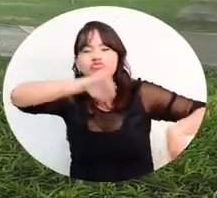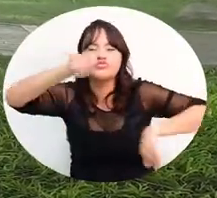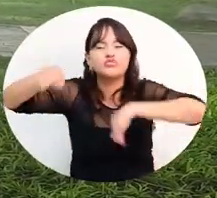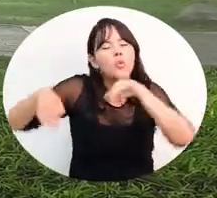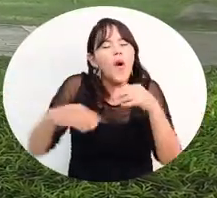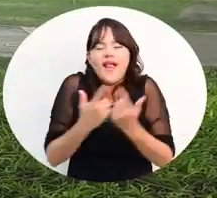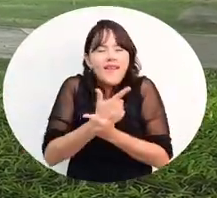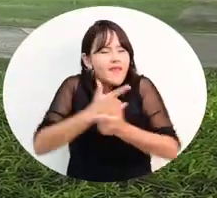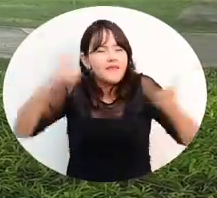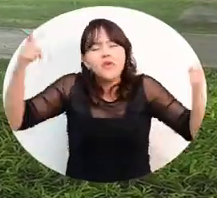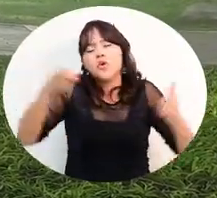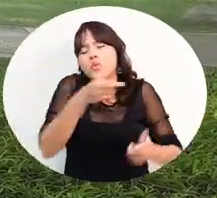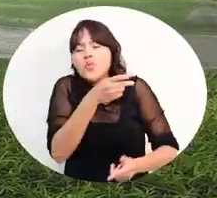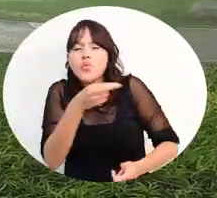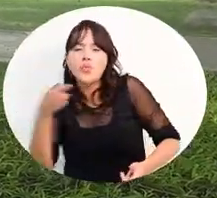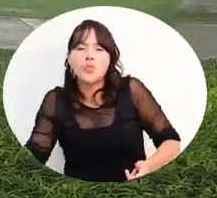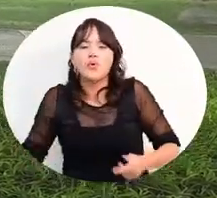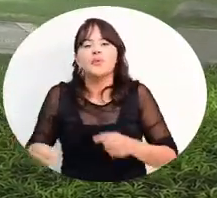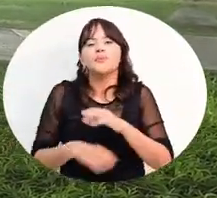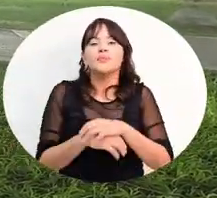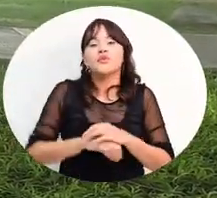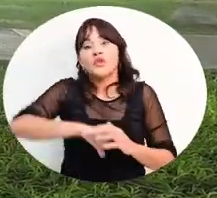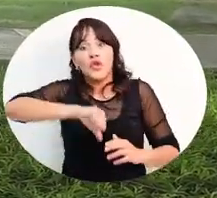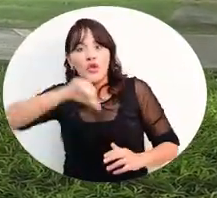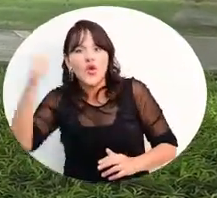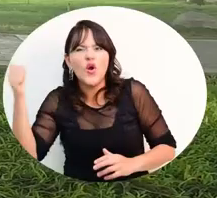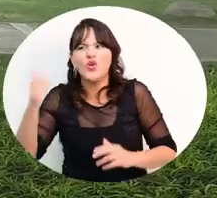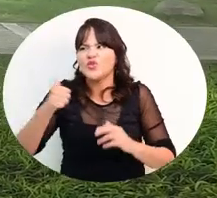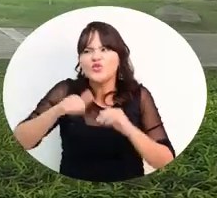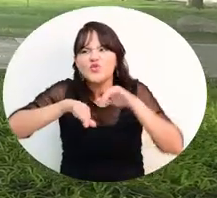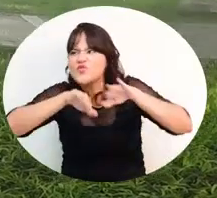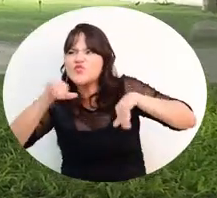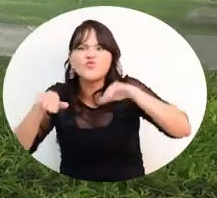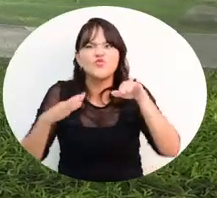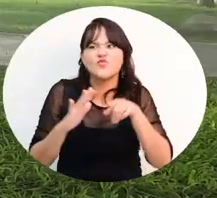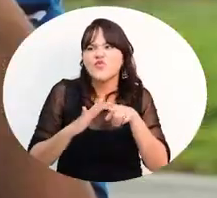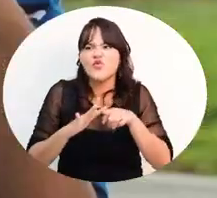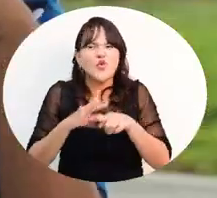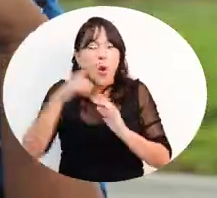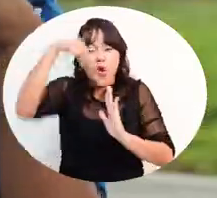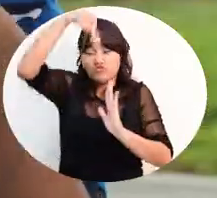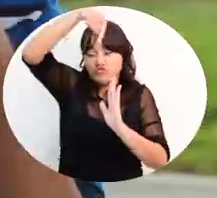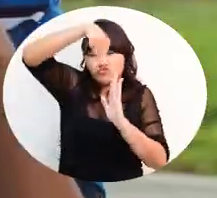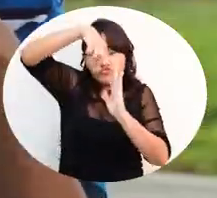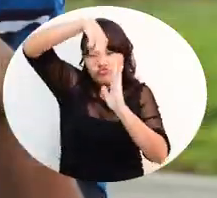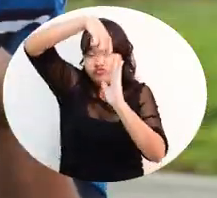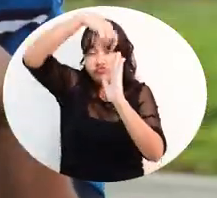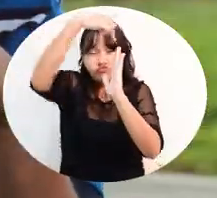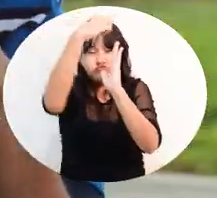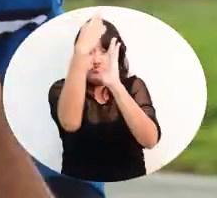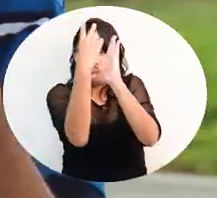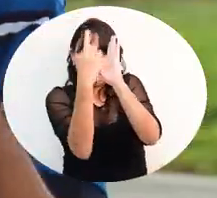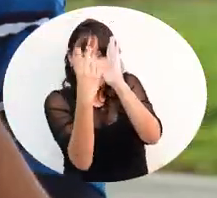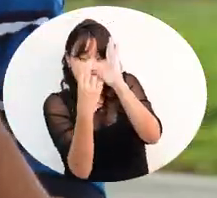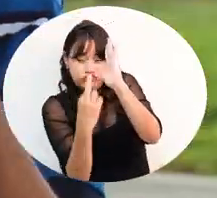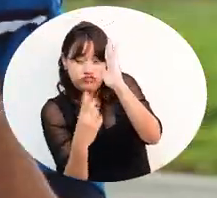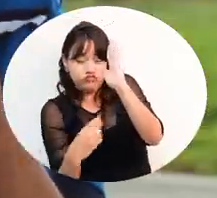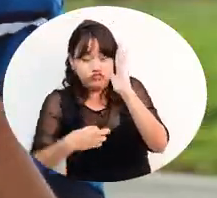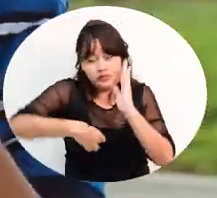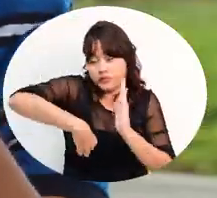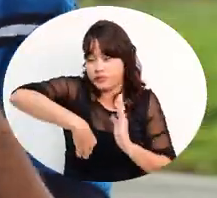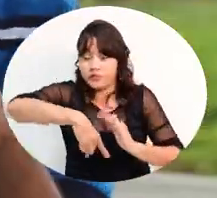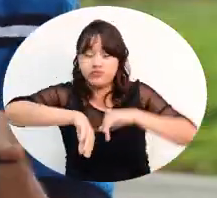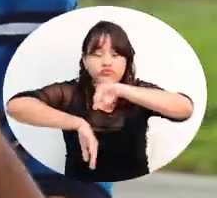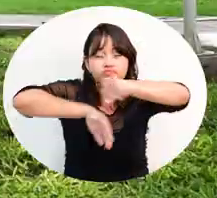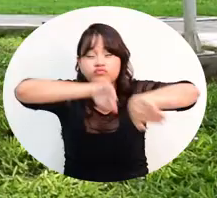con gafas, o sea, solamente para nadar, y otro con el snorkel. Ah, muy bien. Me encanta nadar en las zonas profundas y las playas donde nado